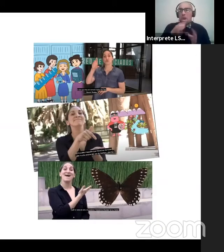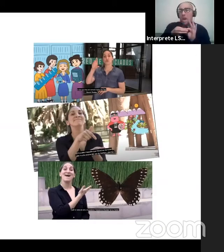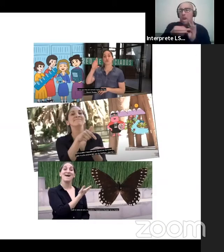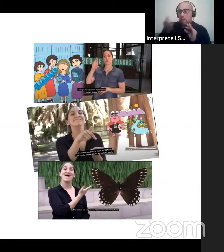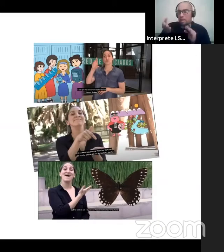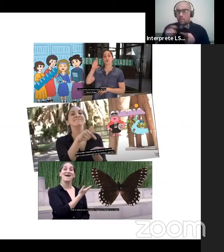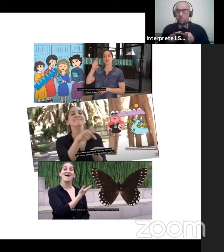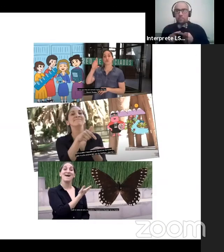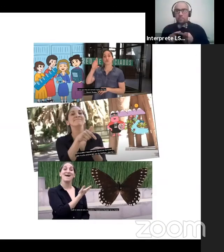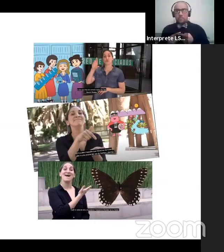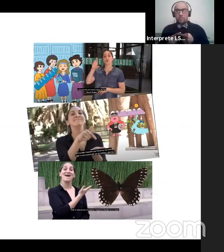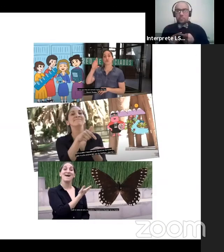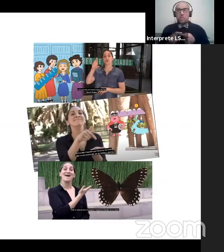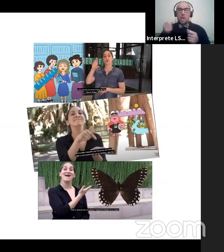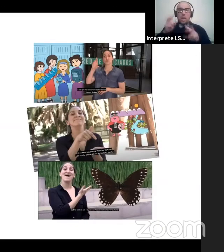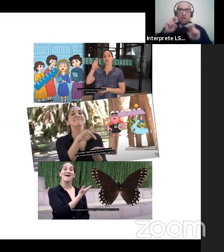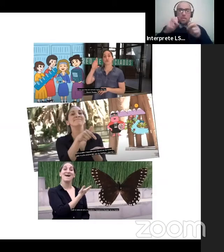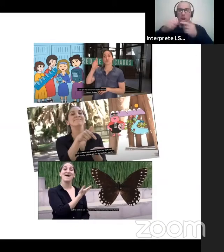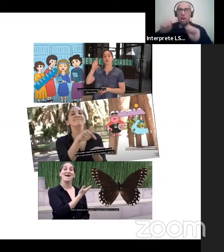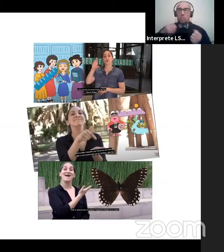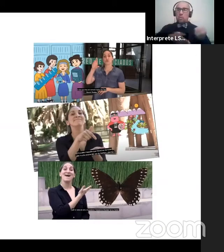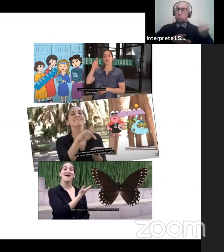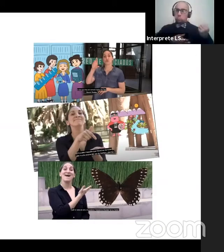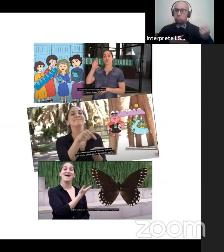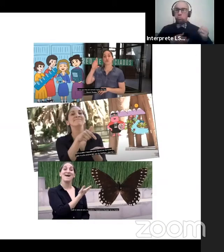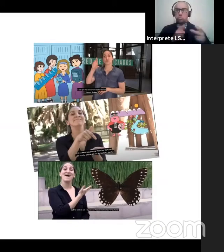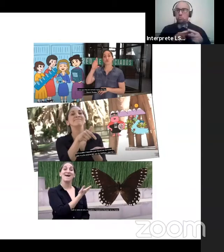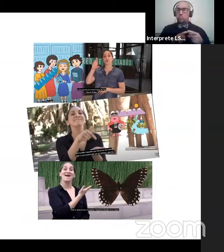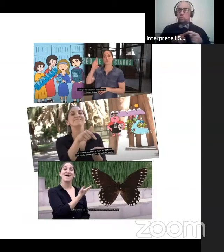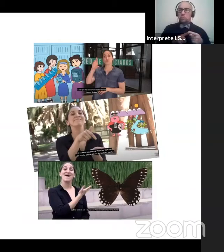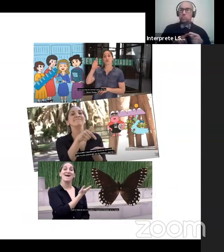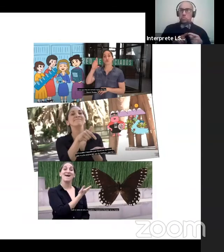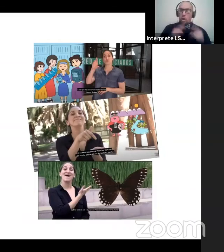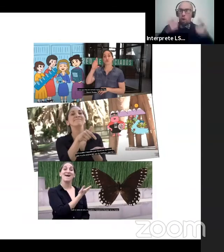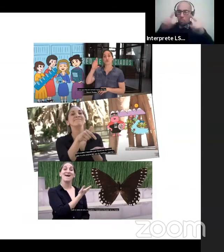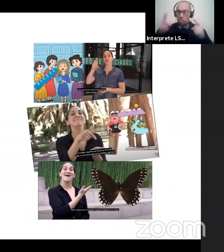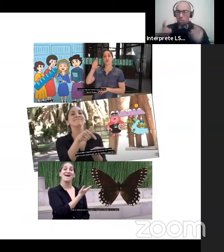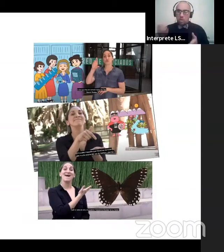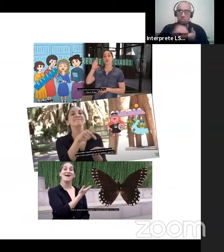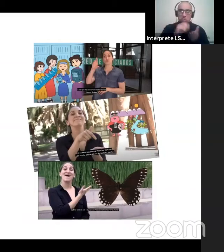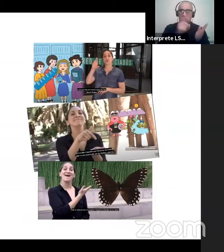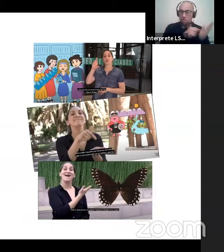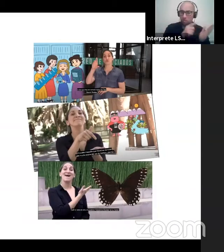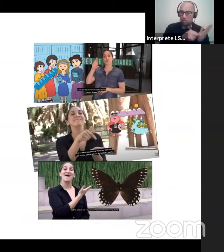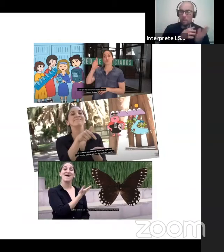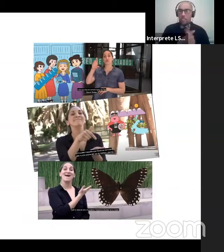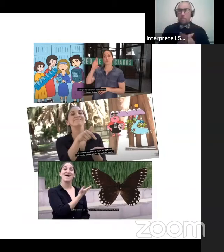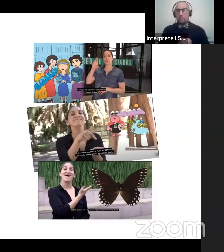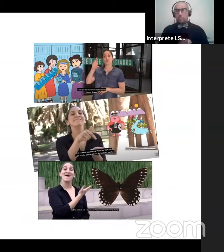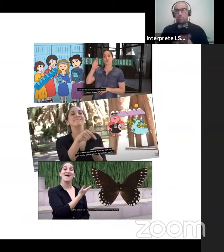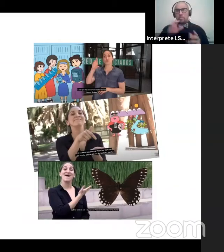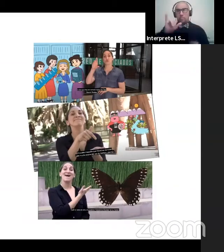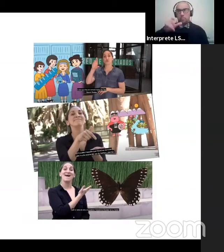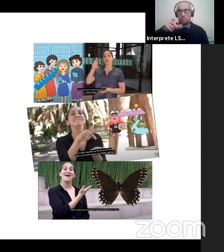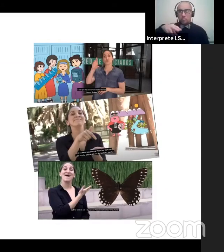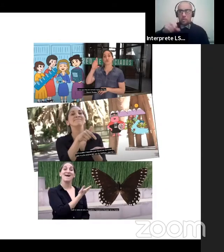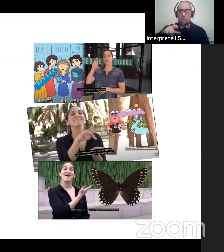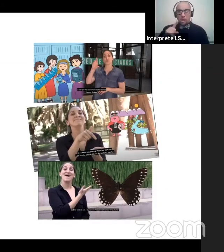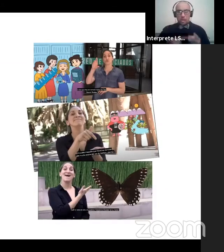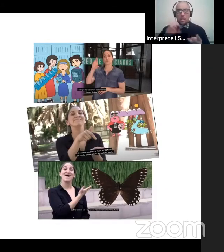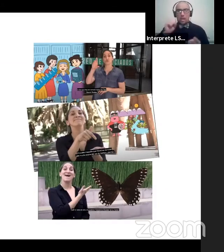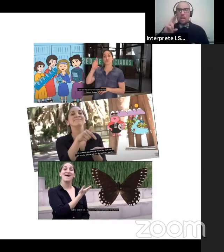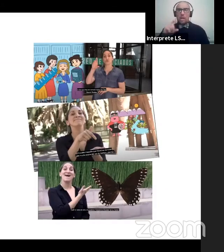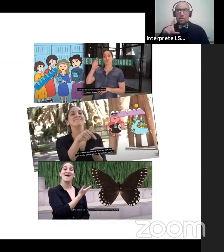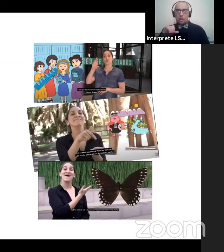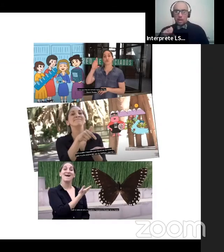tema de la música que tiene Raquín, la parte musical de este desarrollo. Ignacia Sovalle, Carolina